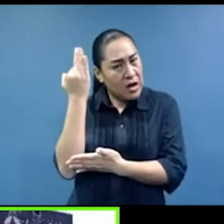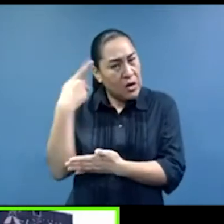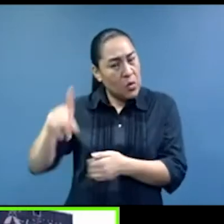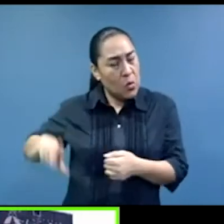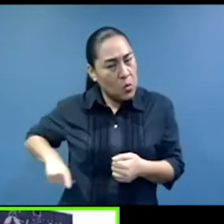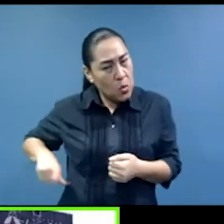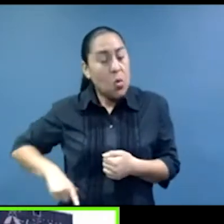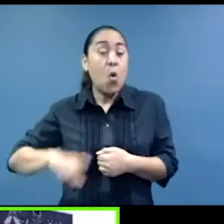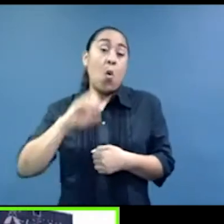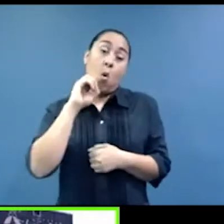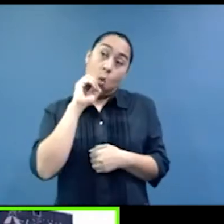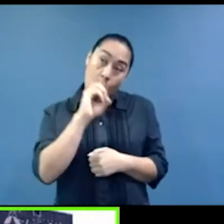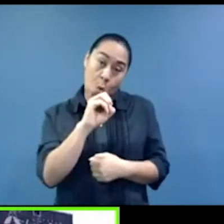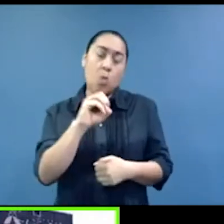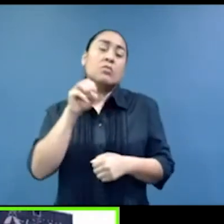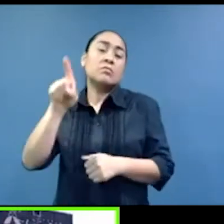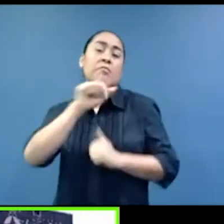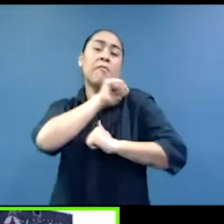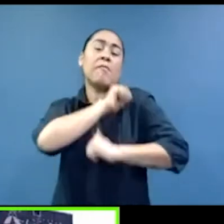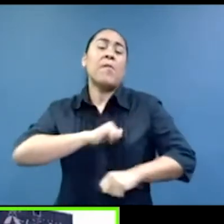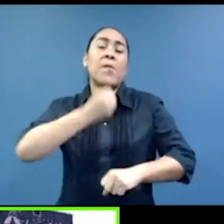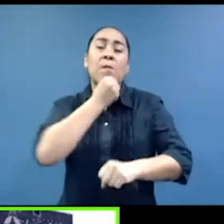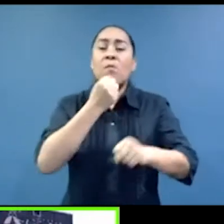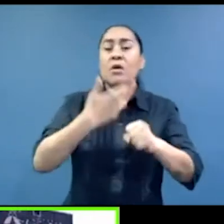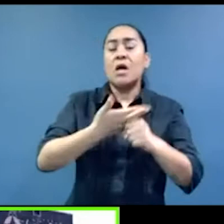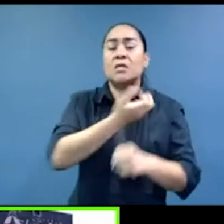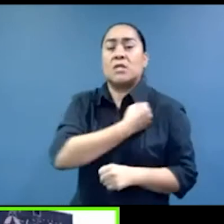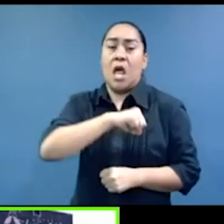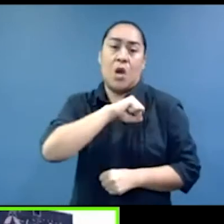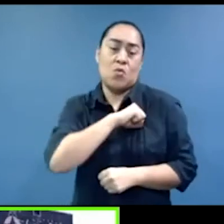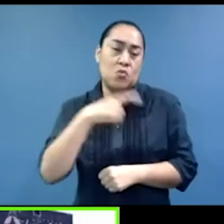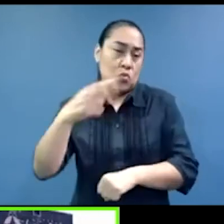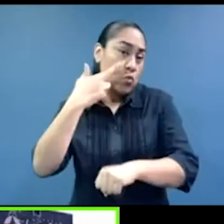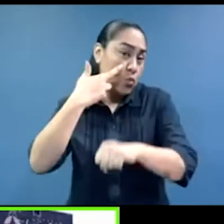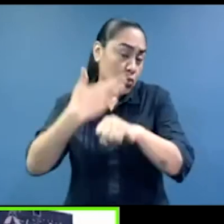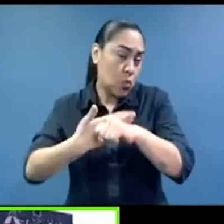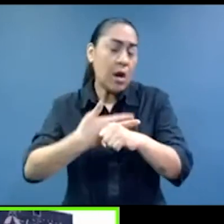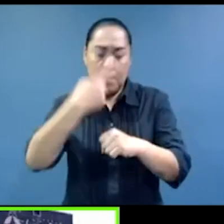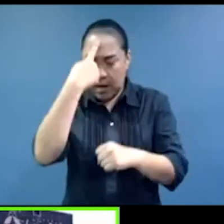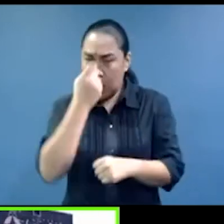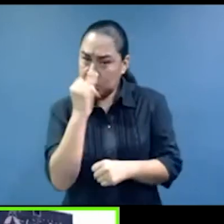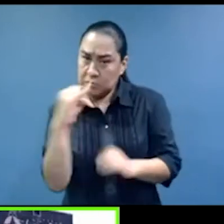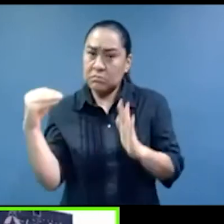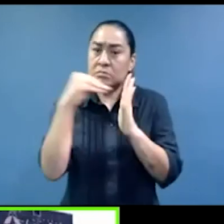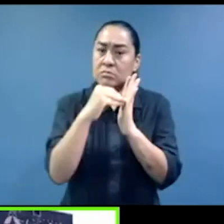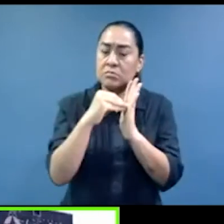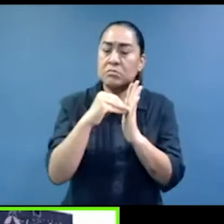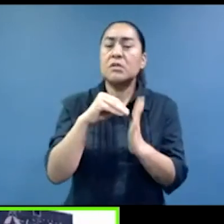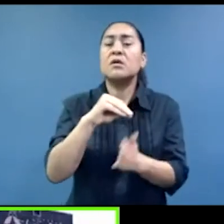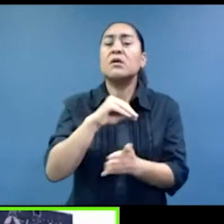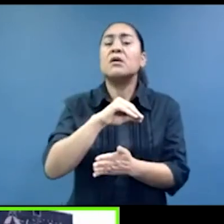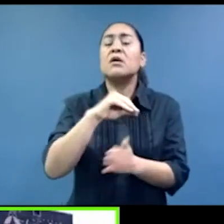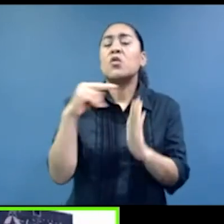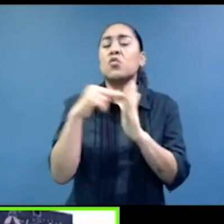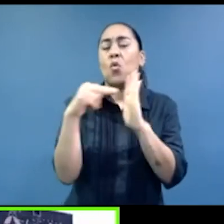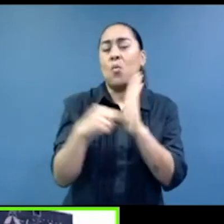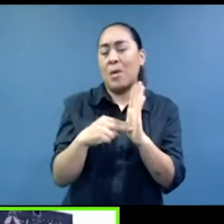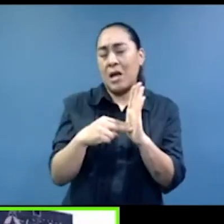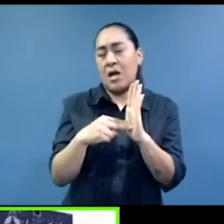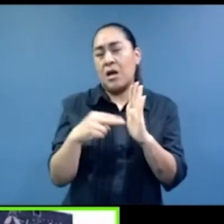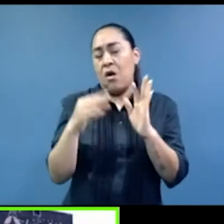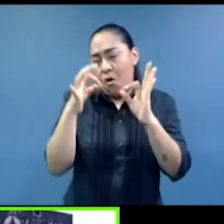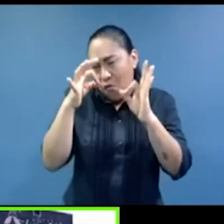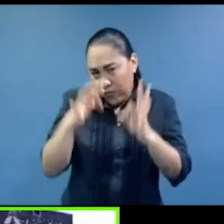órgano de la Secretaría de Salud correspondiente para la emisión de la norma oficial, donde